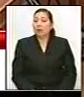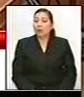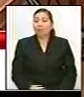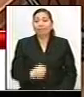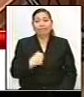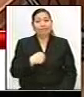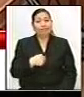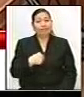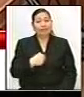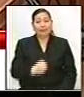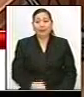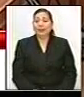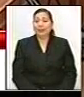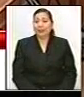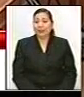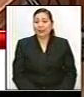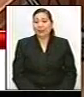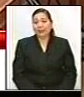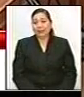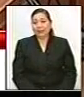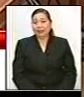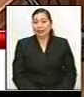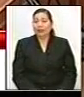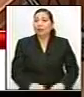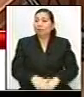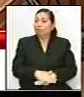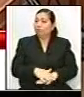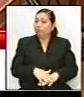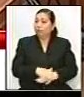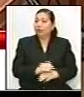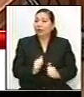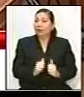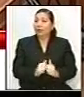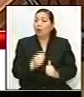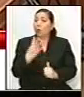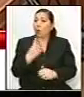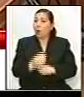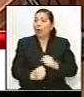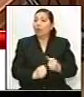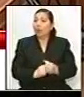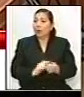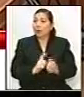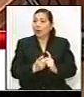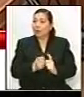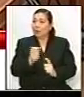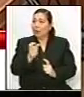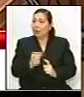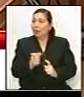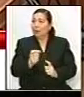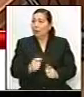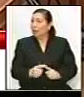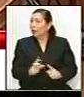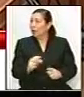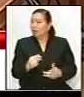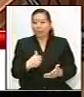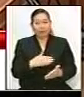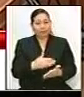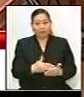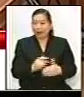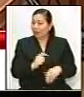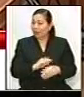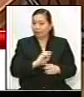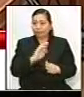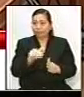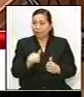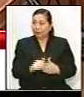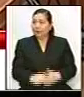Lamentablemente, lo voy a decir así, la gestión, cada 4 años cambian de personas. No todos se dedican a tiempo completo,